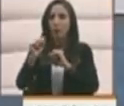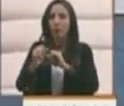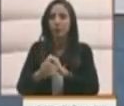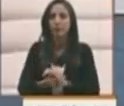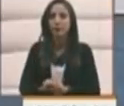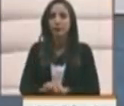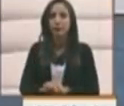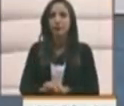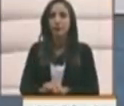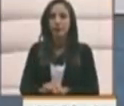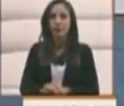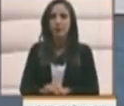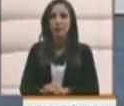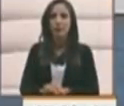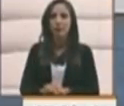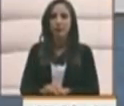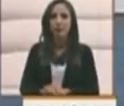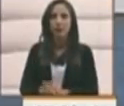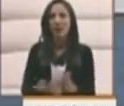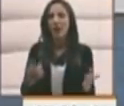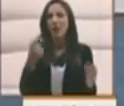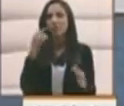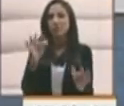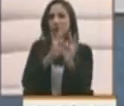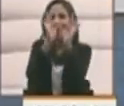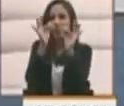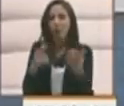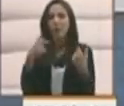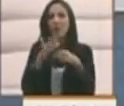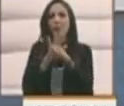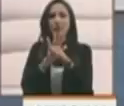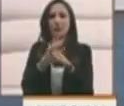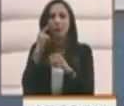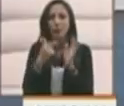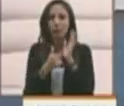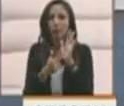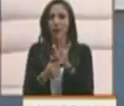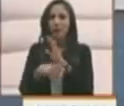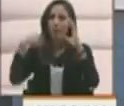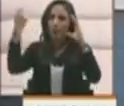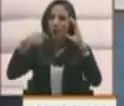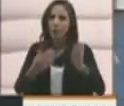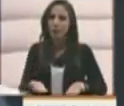y sus aristas incluso simbólicas. Vean esto.